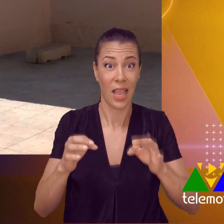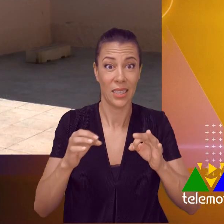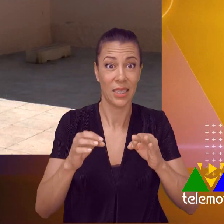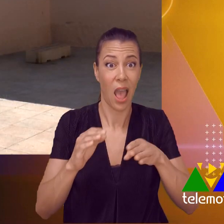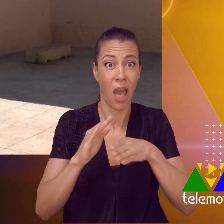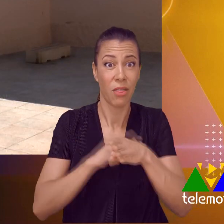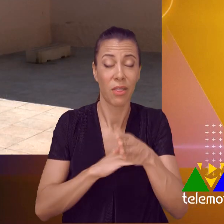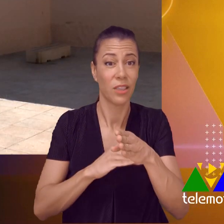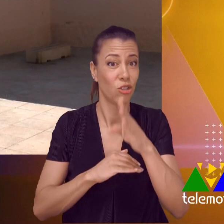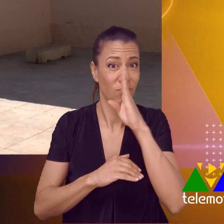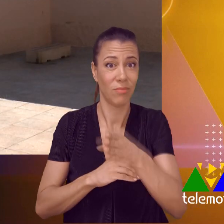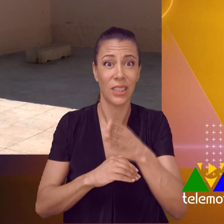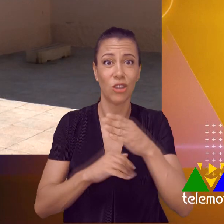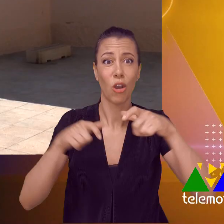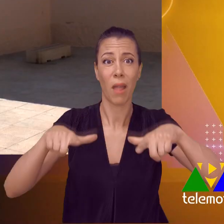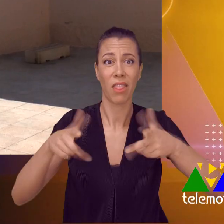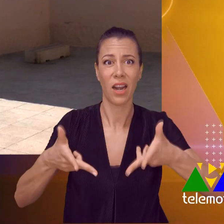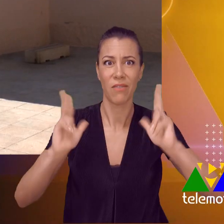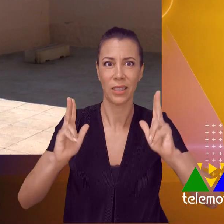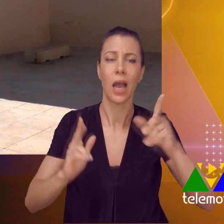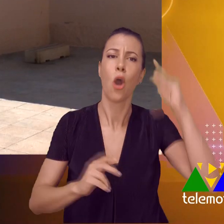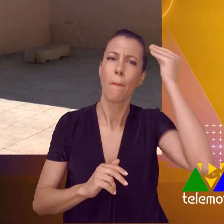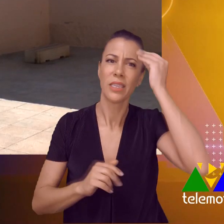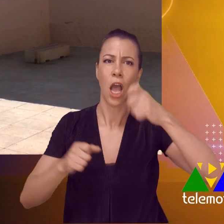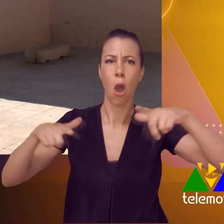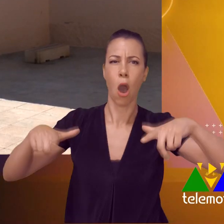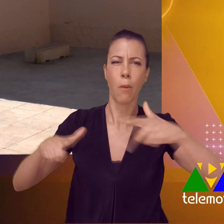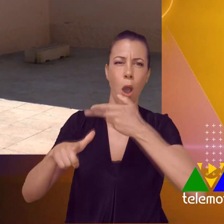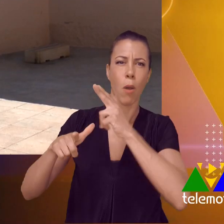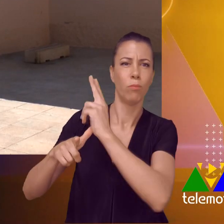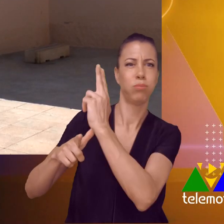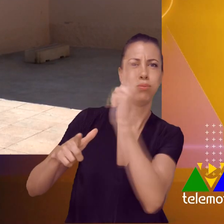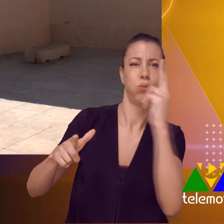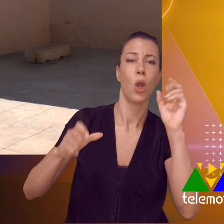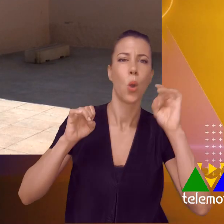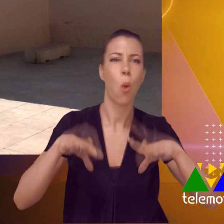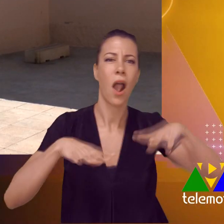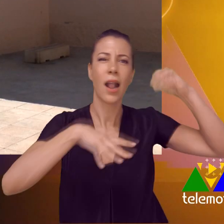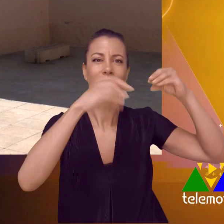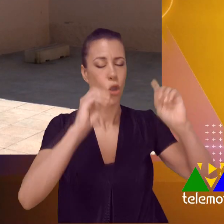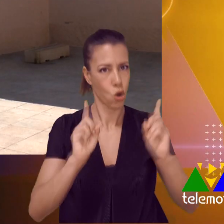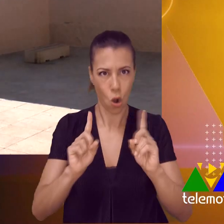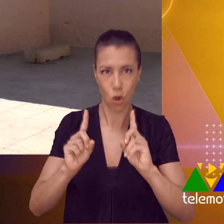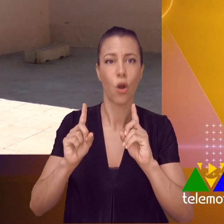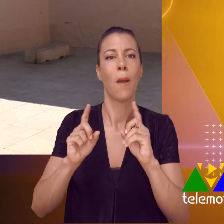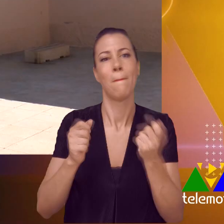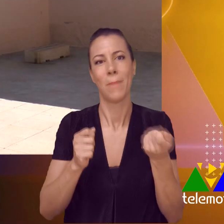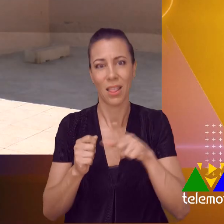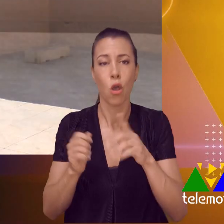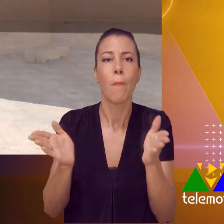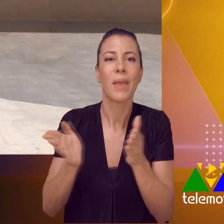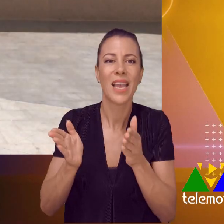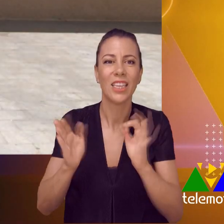No pensemos que eran grandes patios de armas al estilo de los grandes castillos ni nada por el estilo, sería un pequeño patio de